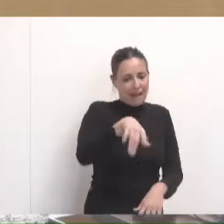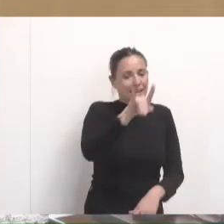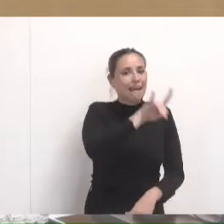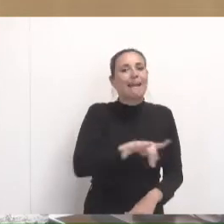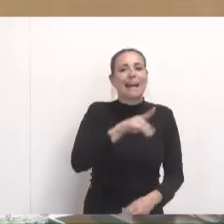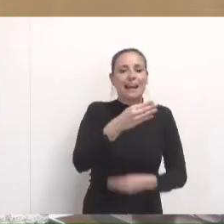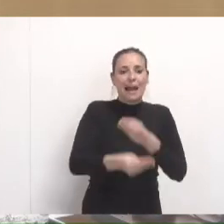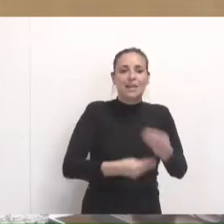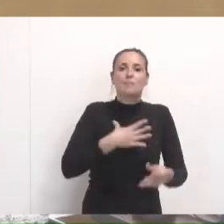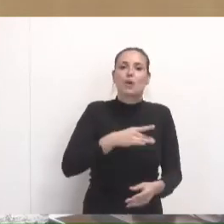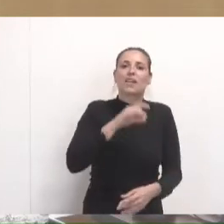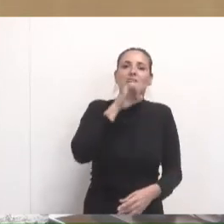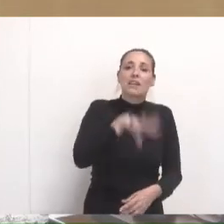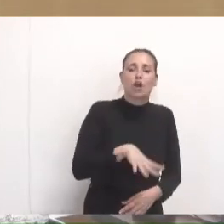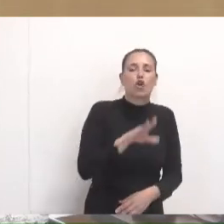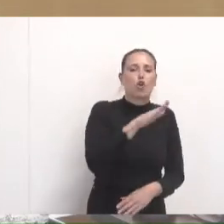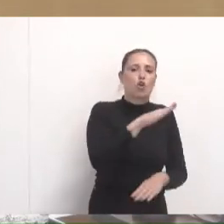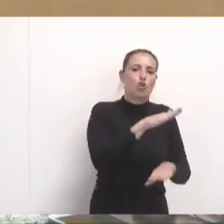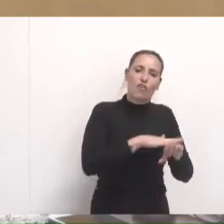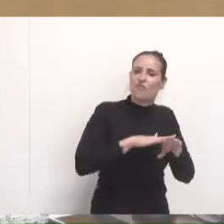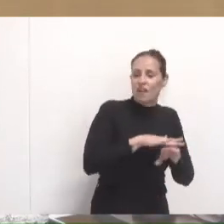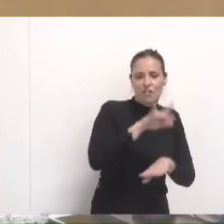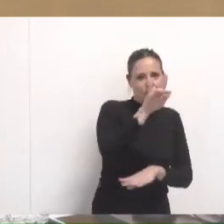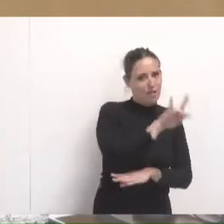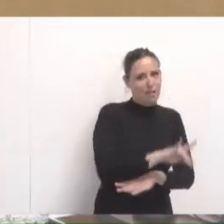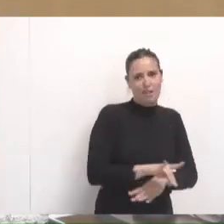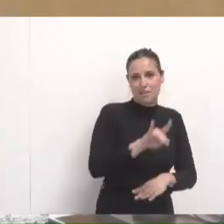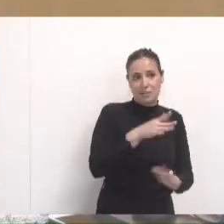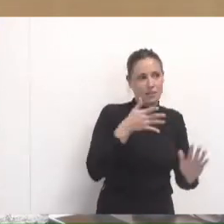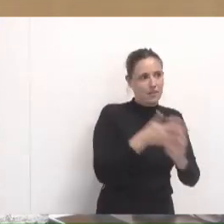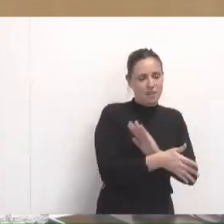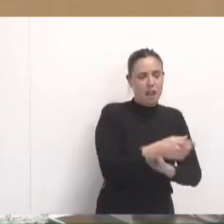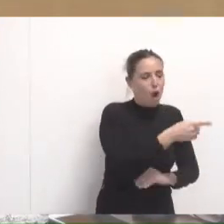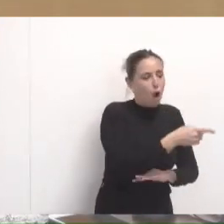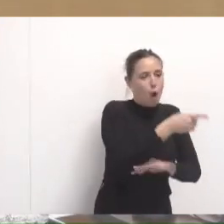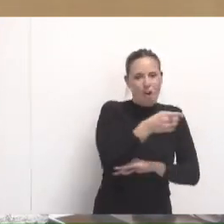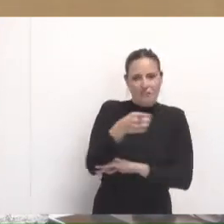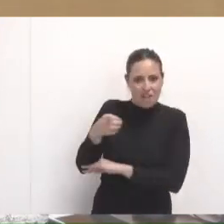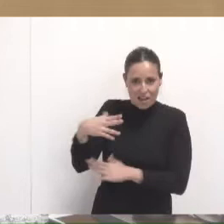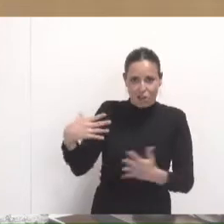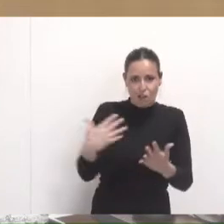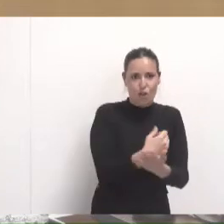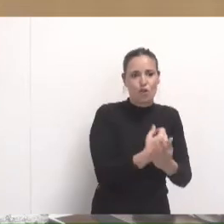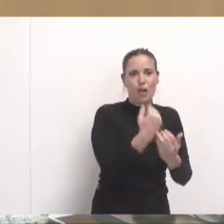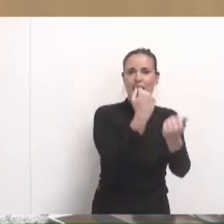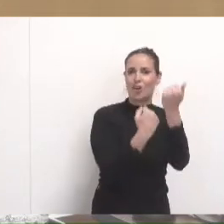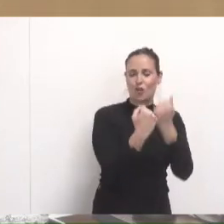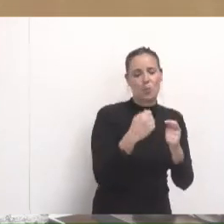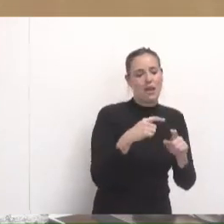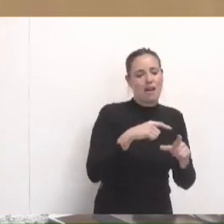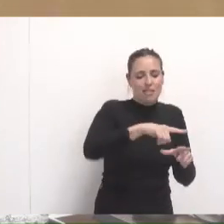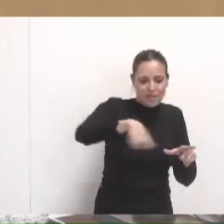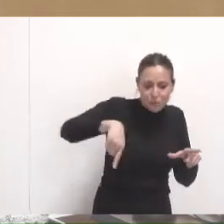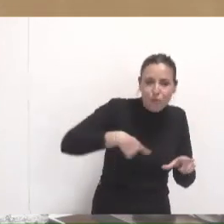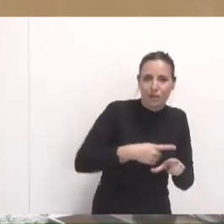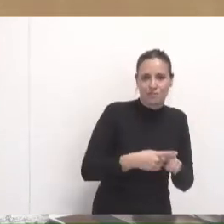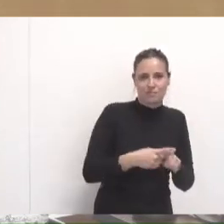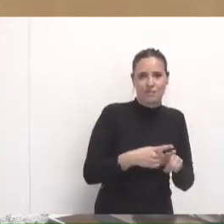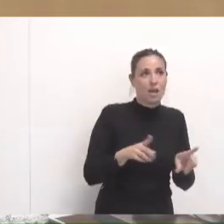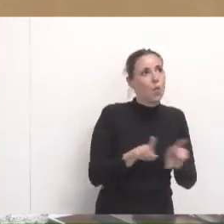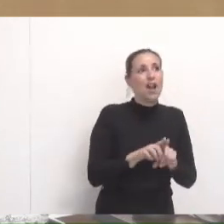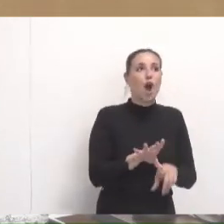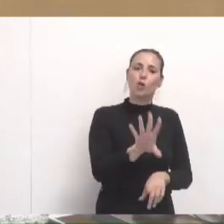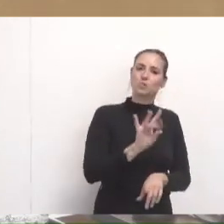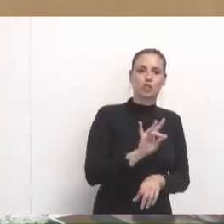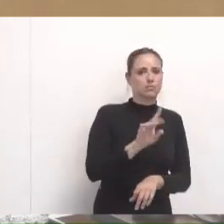Gobierno de Canarias para obligarnos a entrar en esa economía circular y que no se plantee como actualmente como una